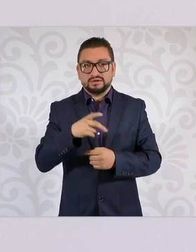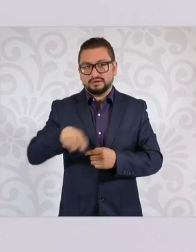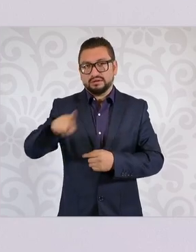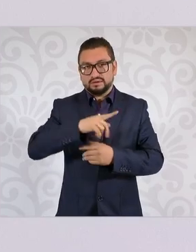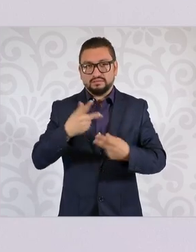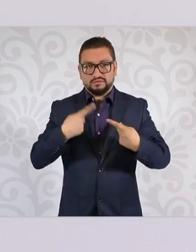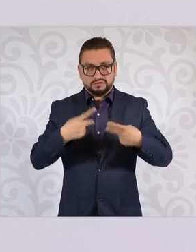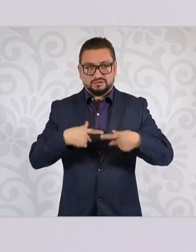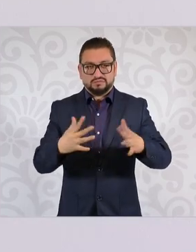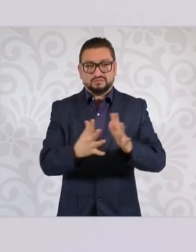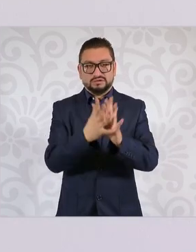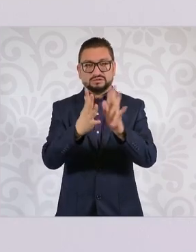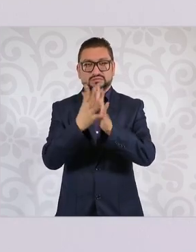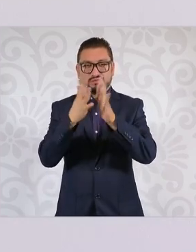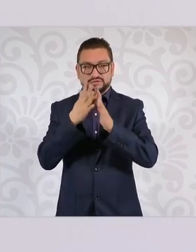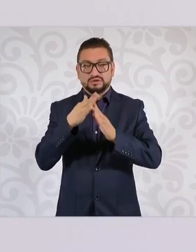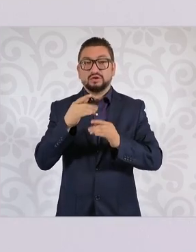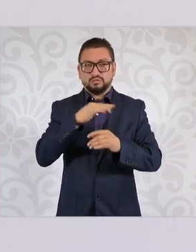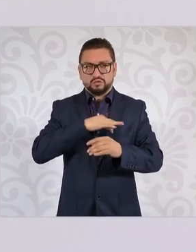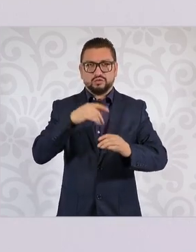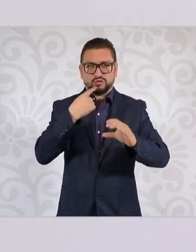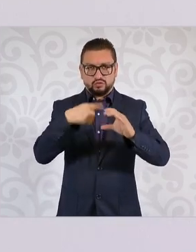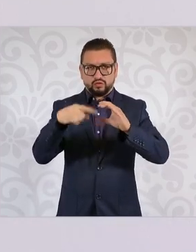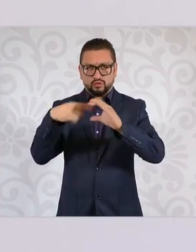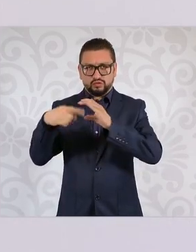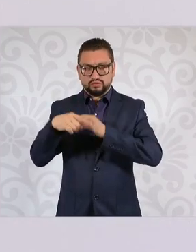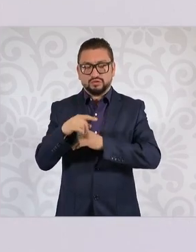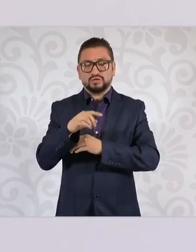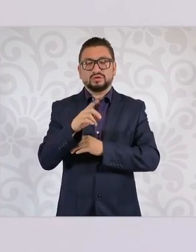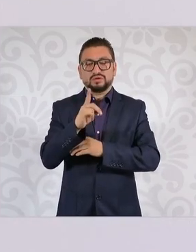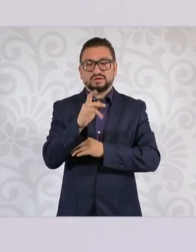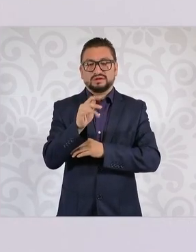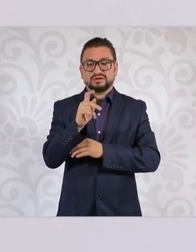los ciudadanos al correo electrónico